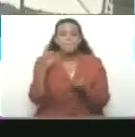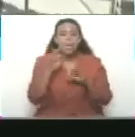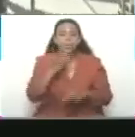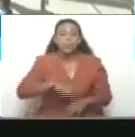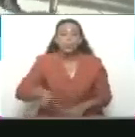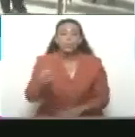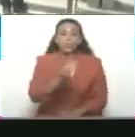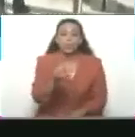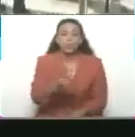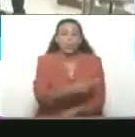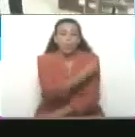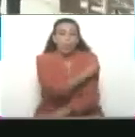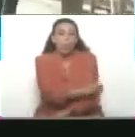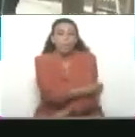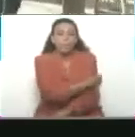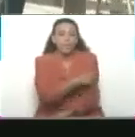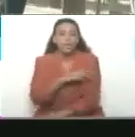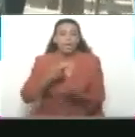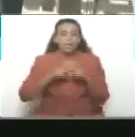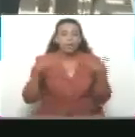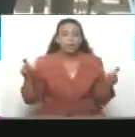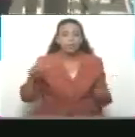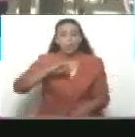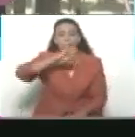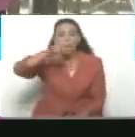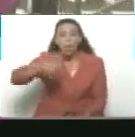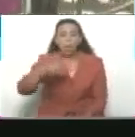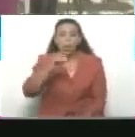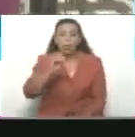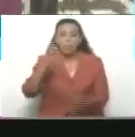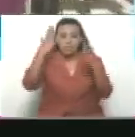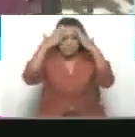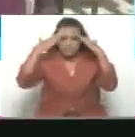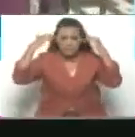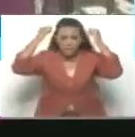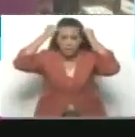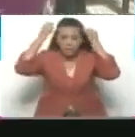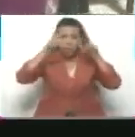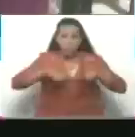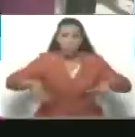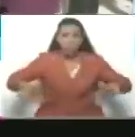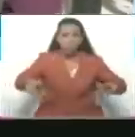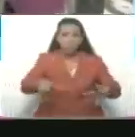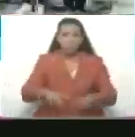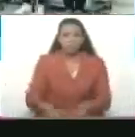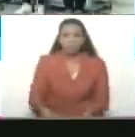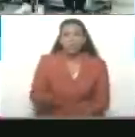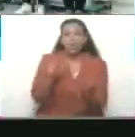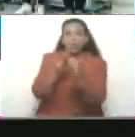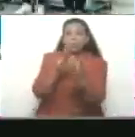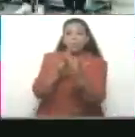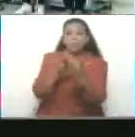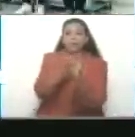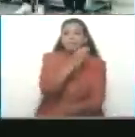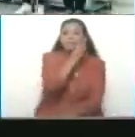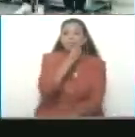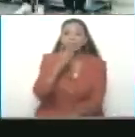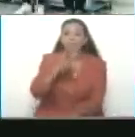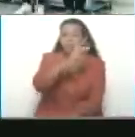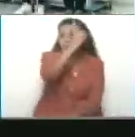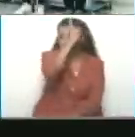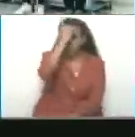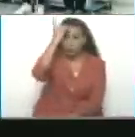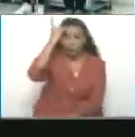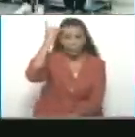Venezuela el Hospital General José Gregorio Hernández diosdado cabello rondón Vamos a darle